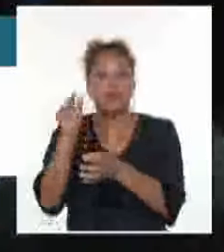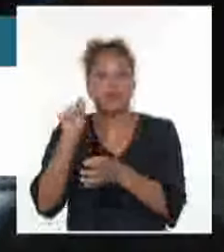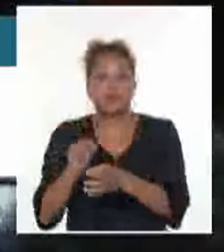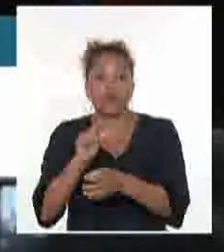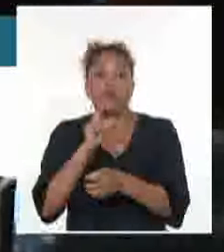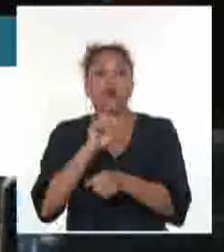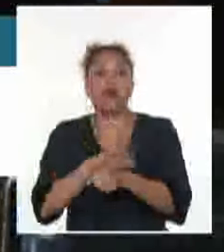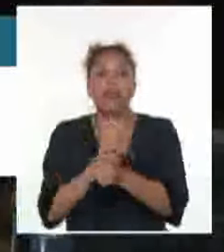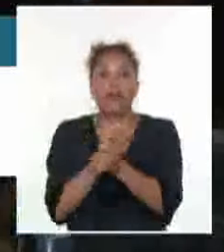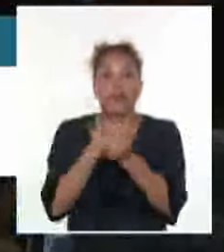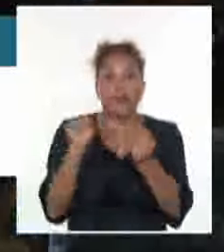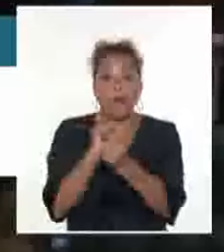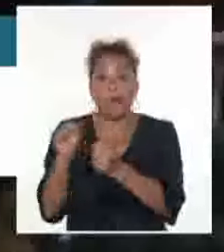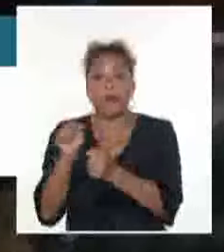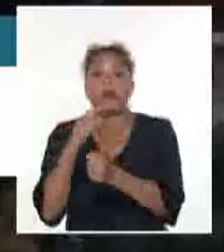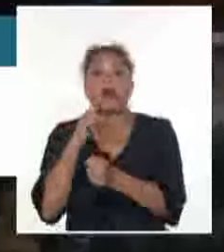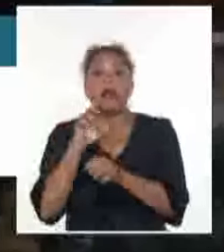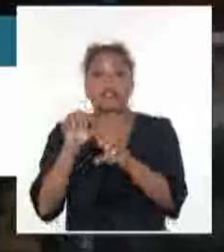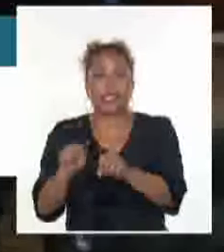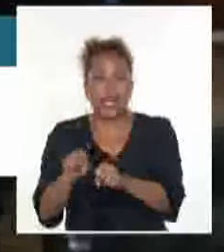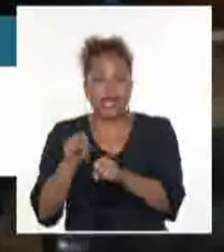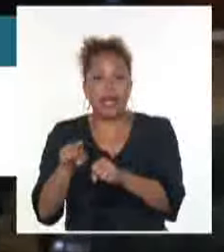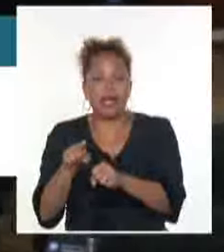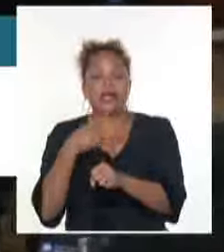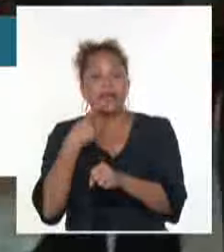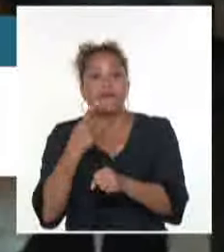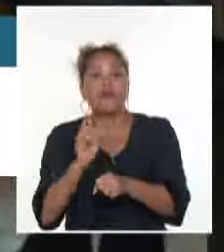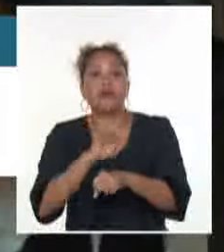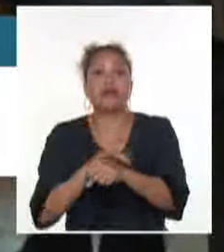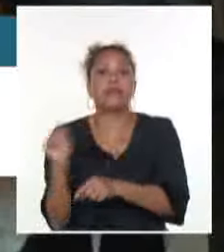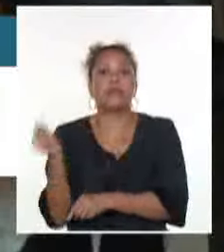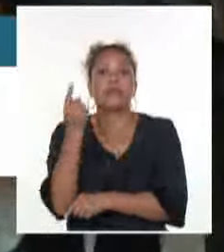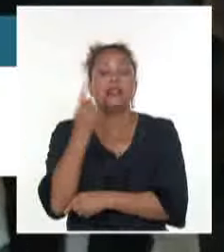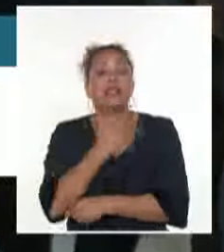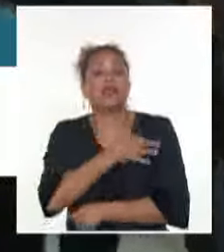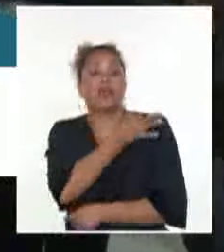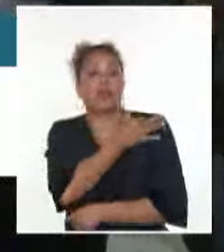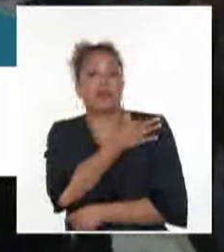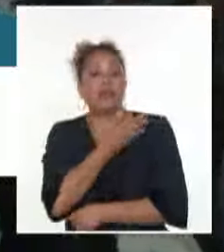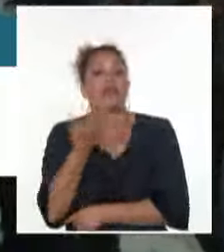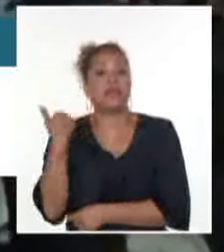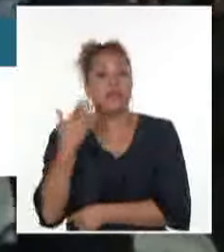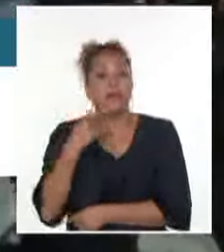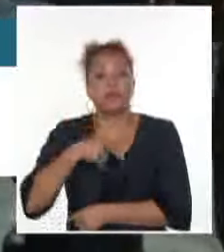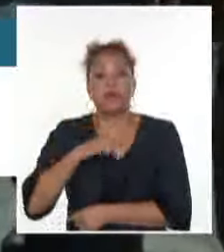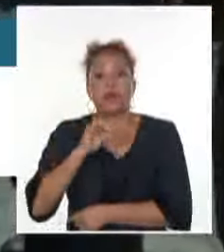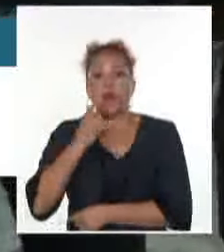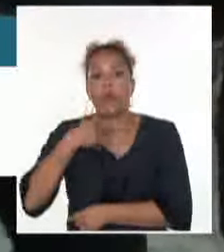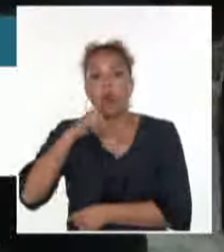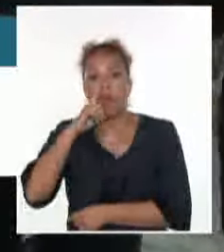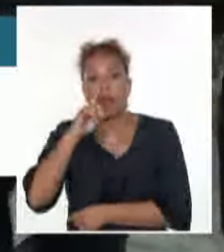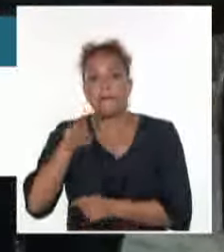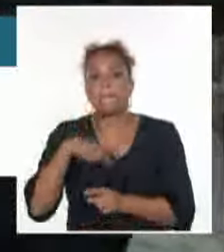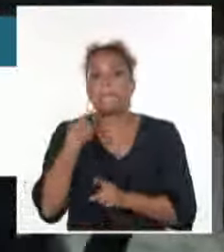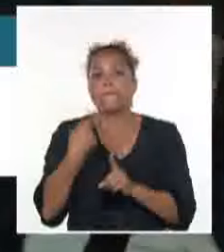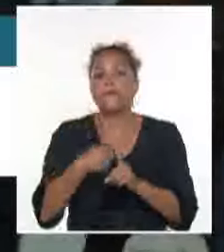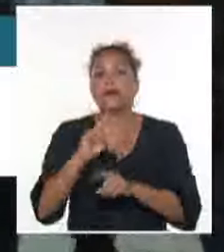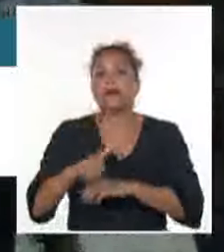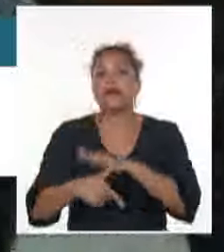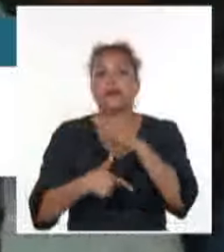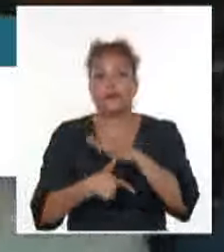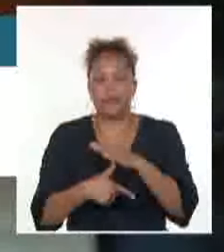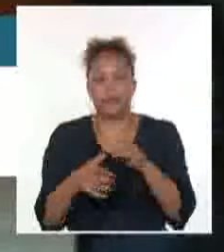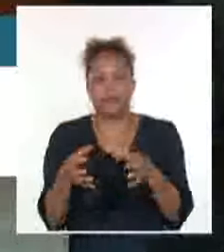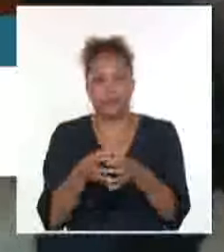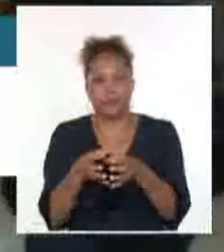La movida antidemocrática fue encabezada por el excomandante del Ejército General Juan José Zúñiga y el vicealmirante Juan Arnés,